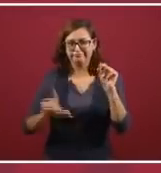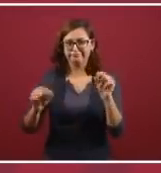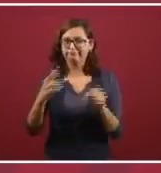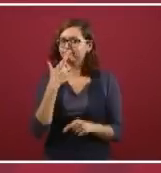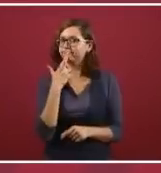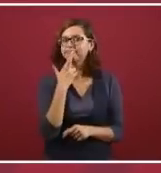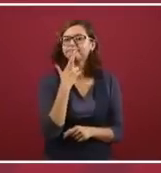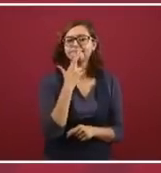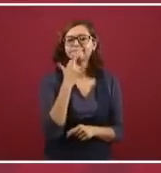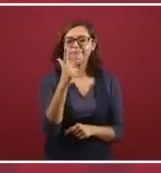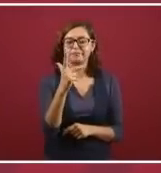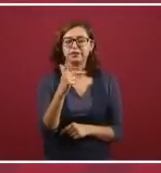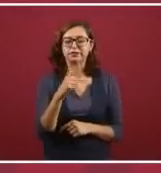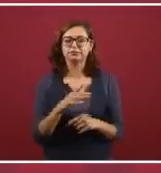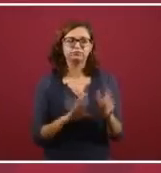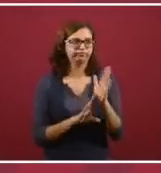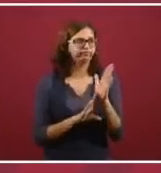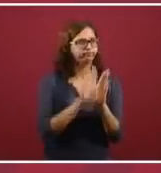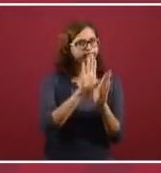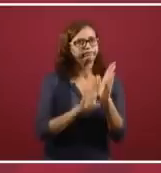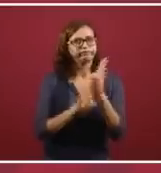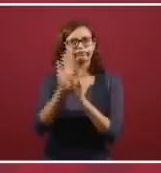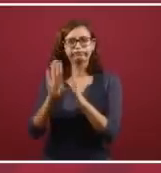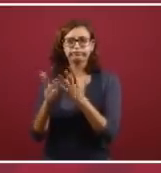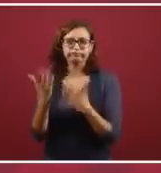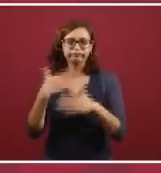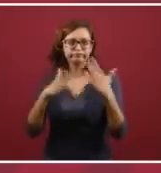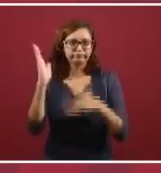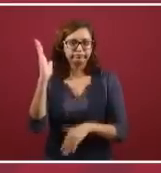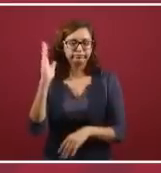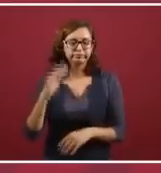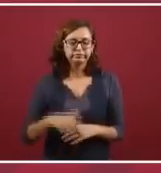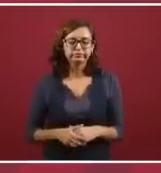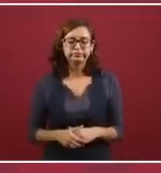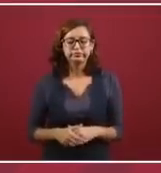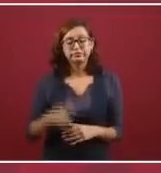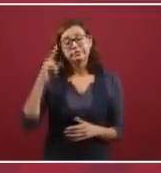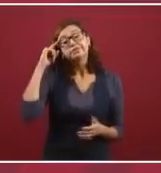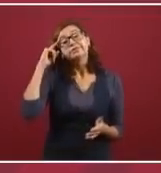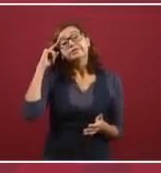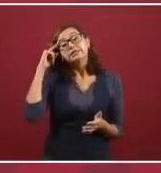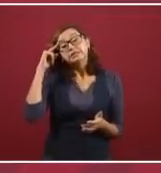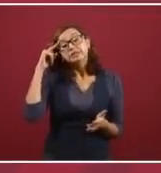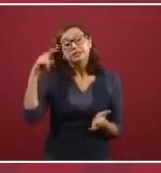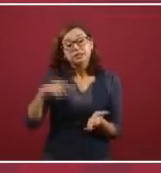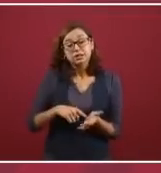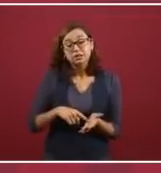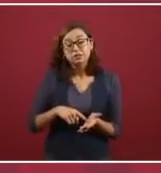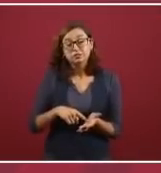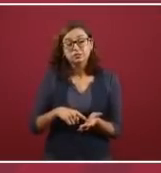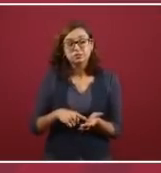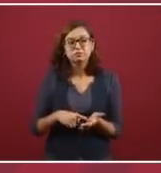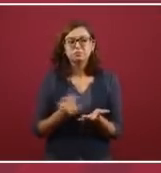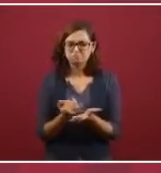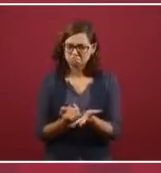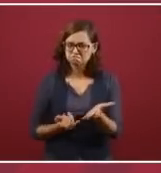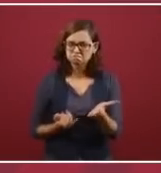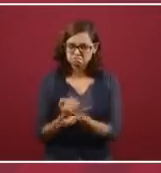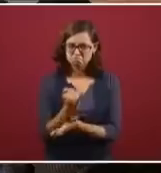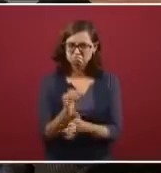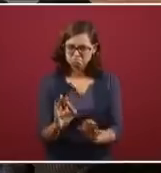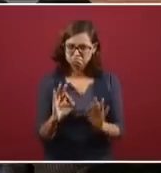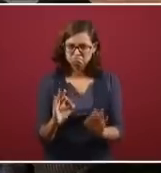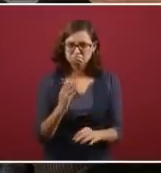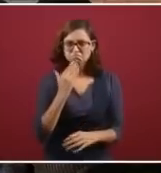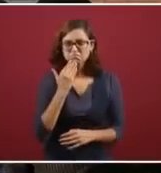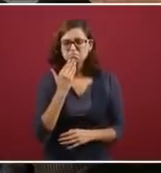salieron adelante en el mundo. Entonces, creo que es buena la decisión, respeto